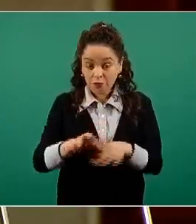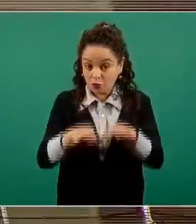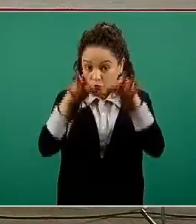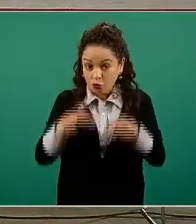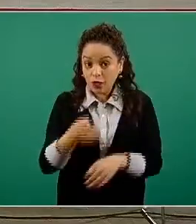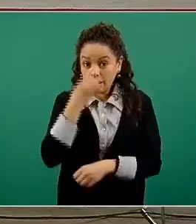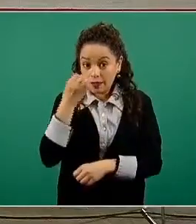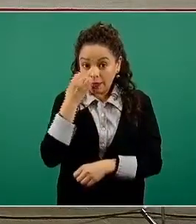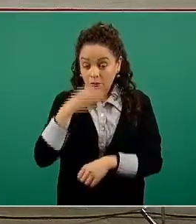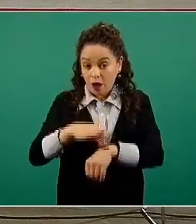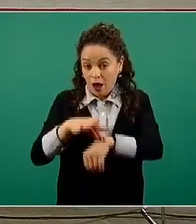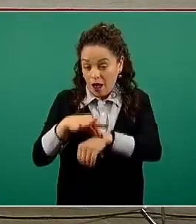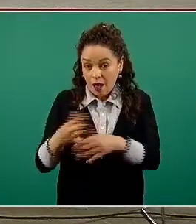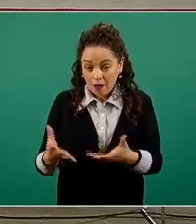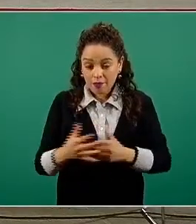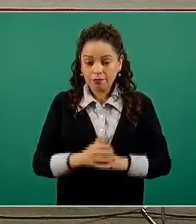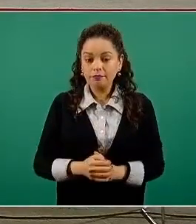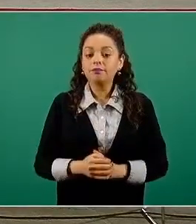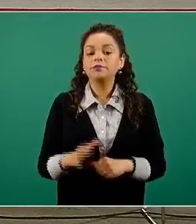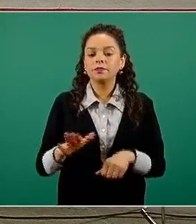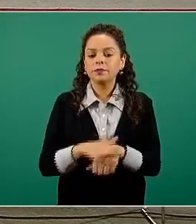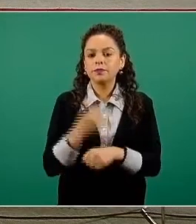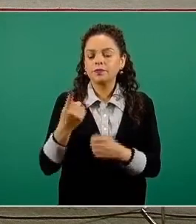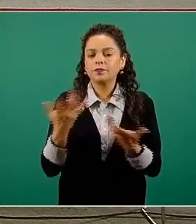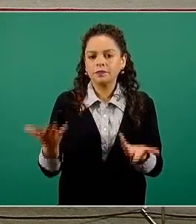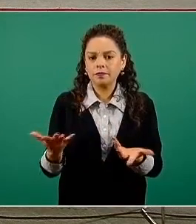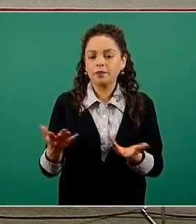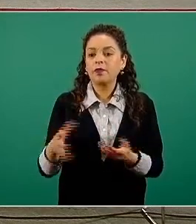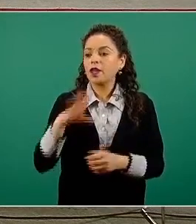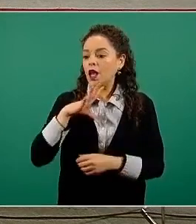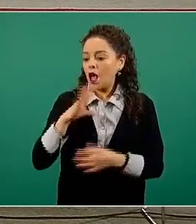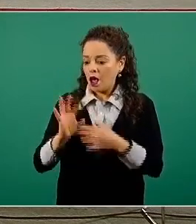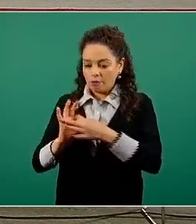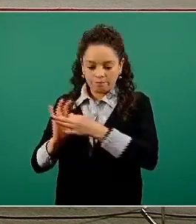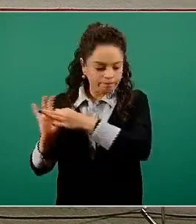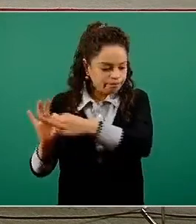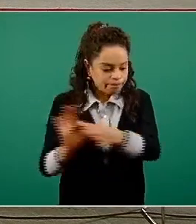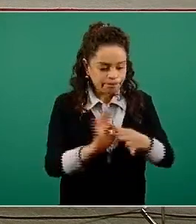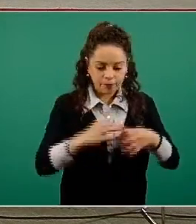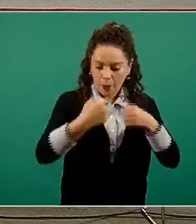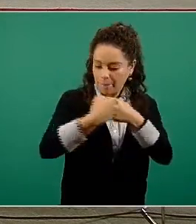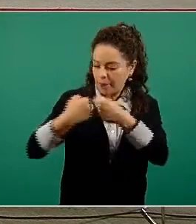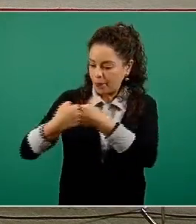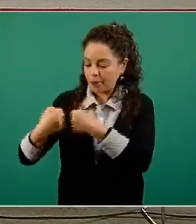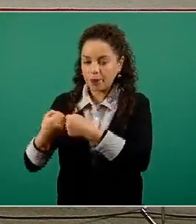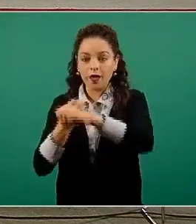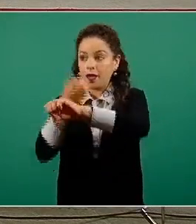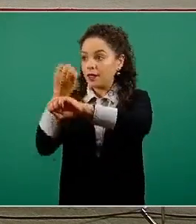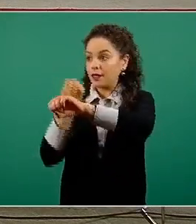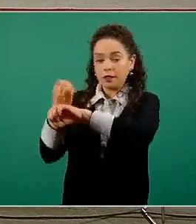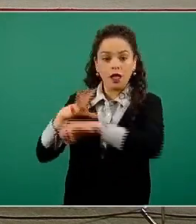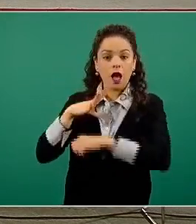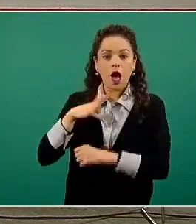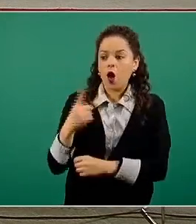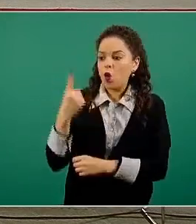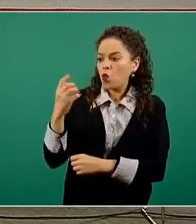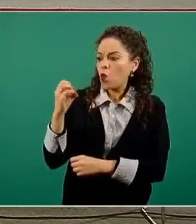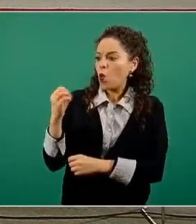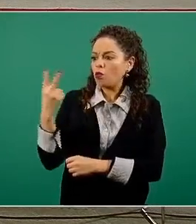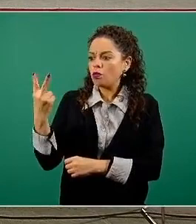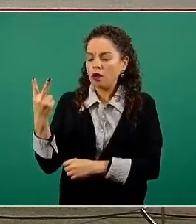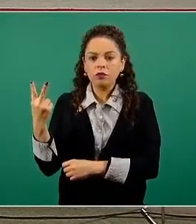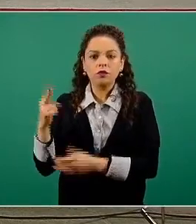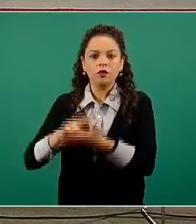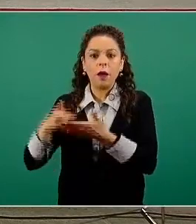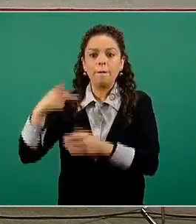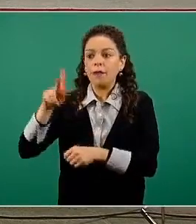de Educación, sobre todo por la interrelación que hay entre los estados. Hay un estado en color verde o 2, pero el resto está en naranja